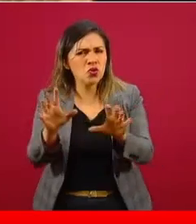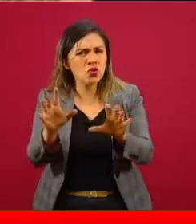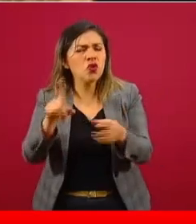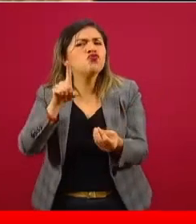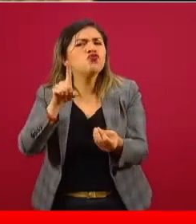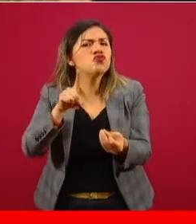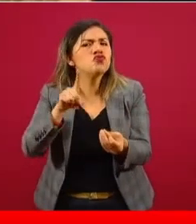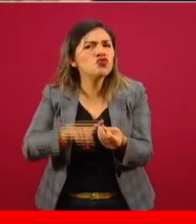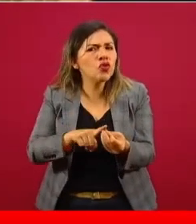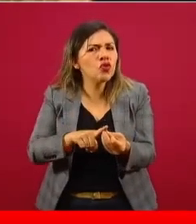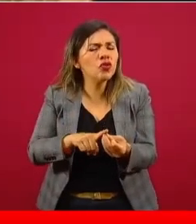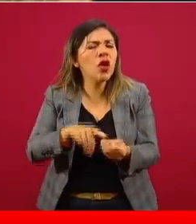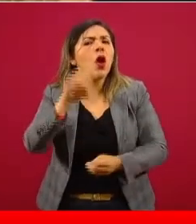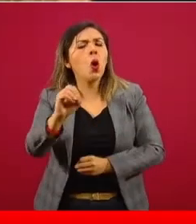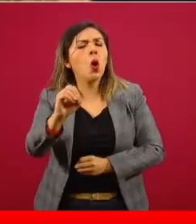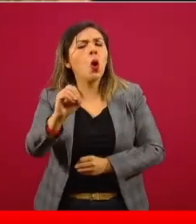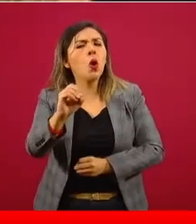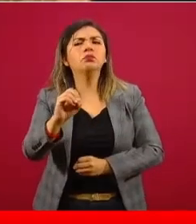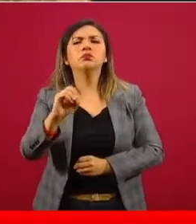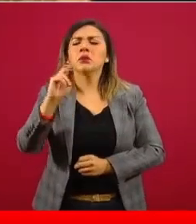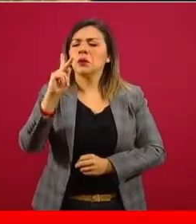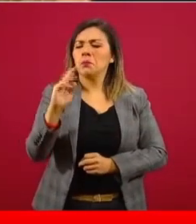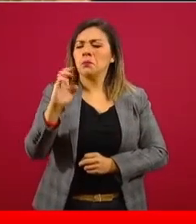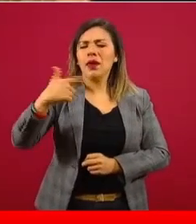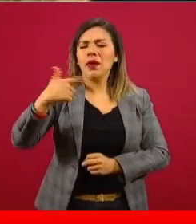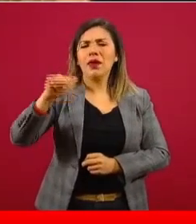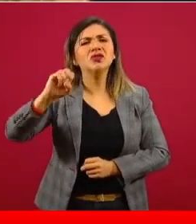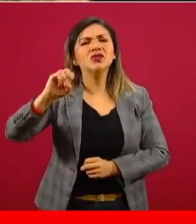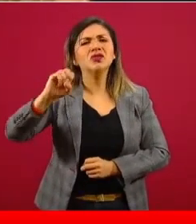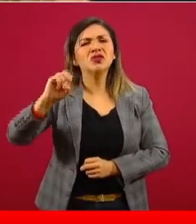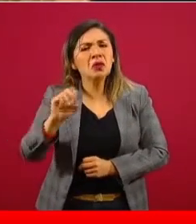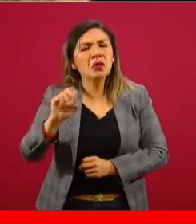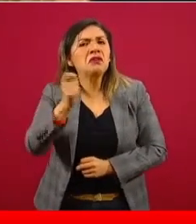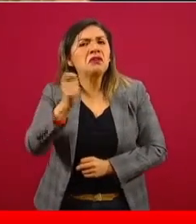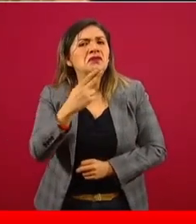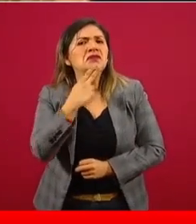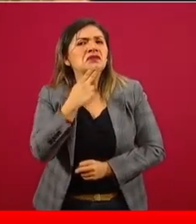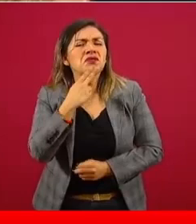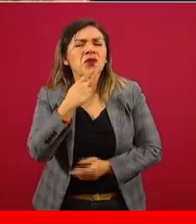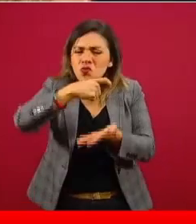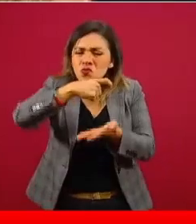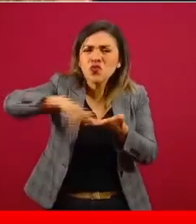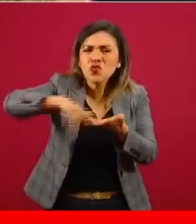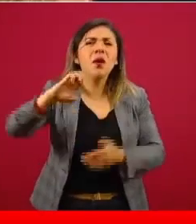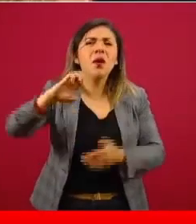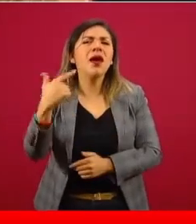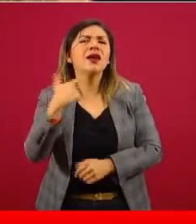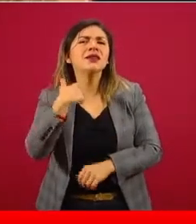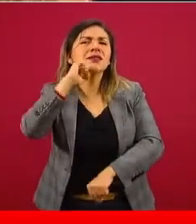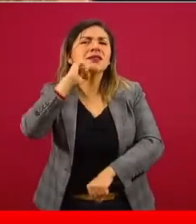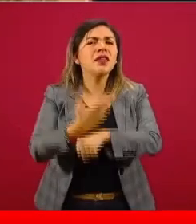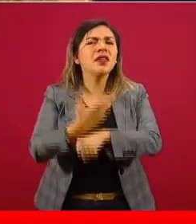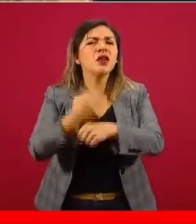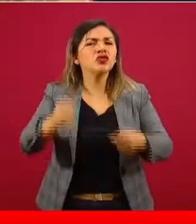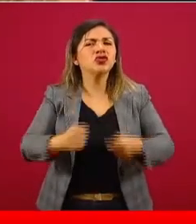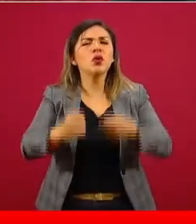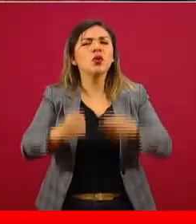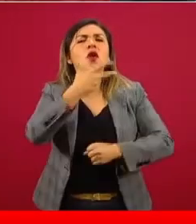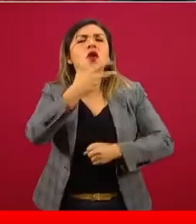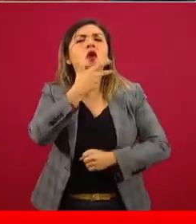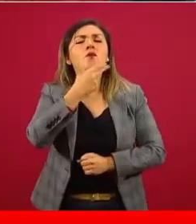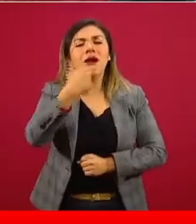trabaja o da el Pegaso, el que compró el exsecretario de Seguridad García